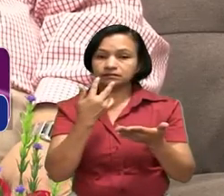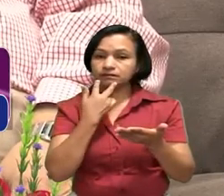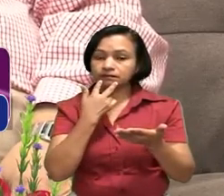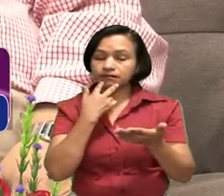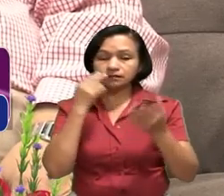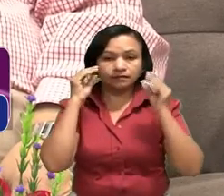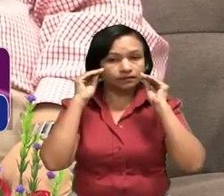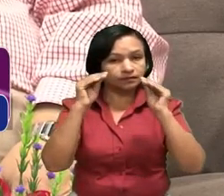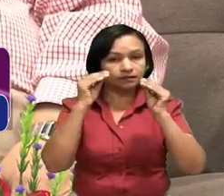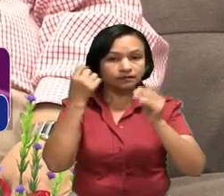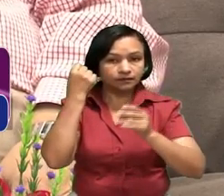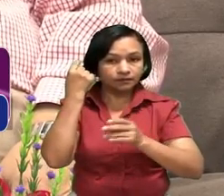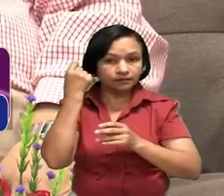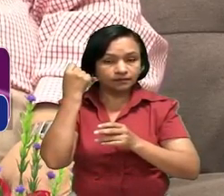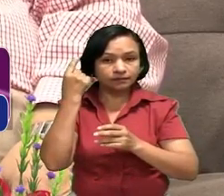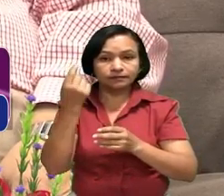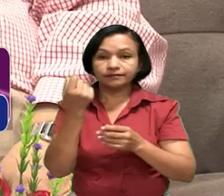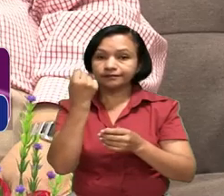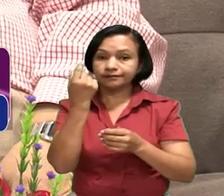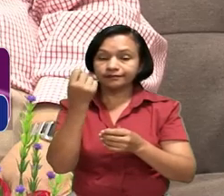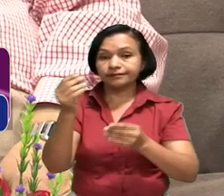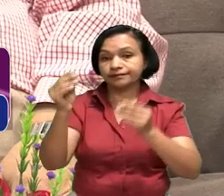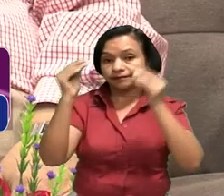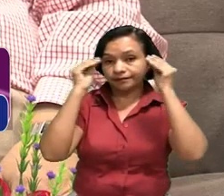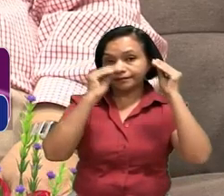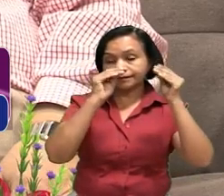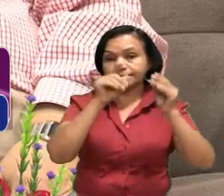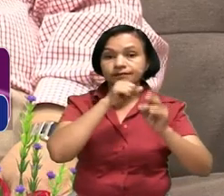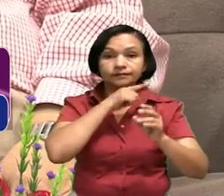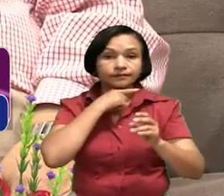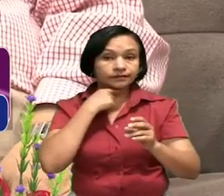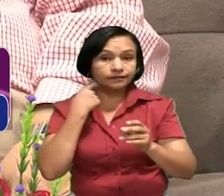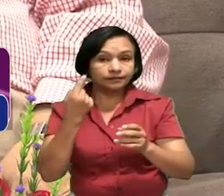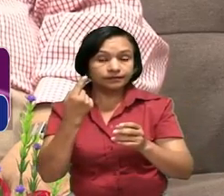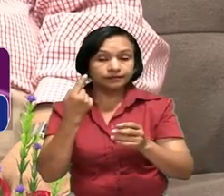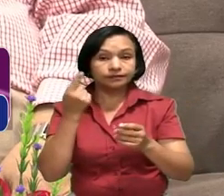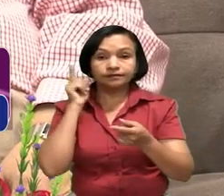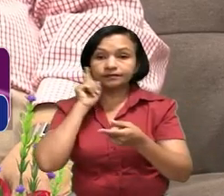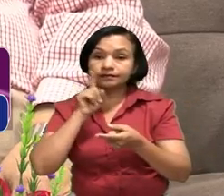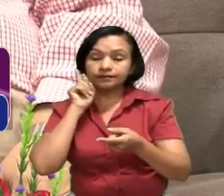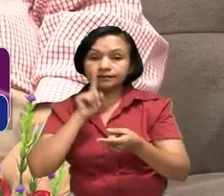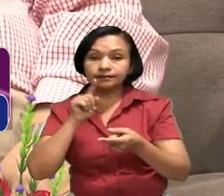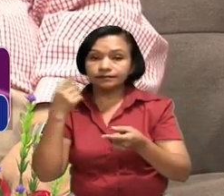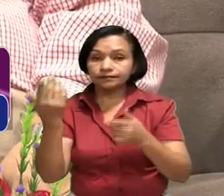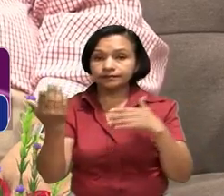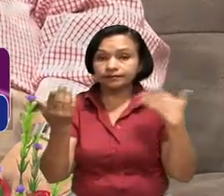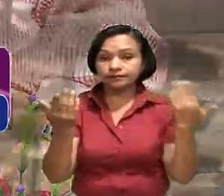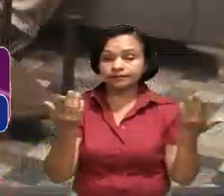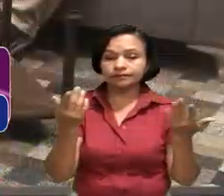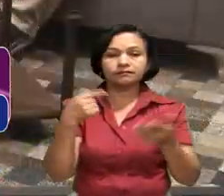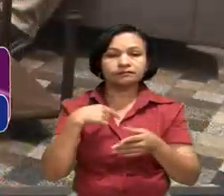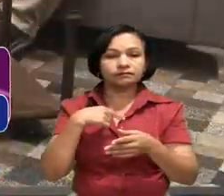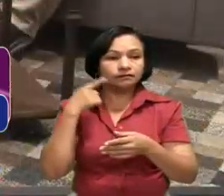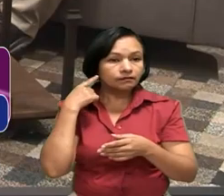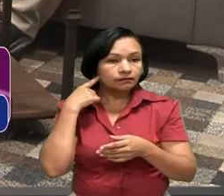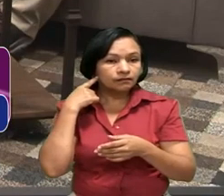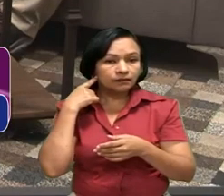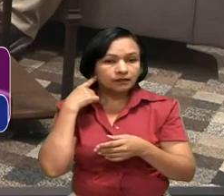necesaria para comprender qué es lo que puede ser cierto o qué es lo que no puede ser cierto se traga esa